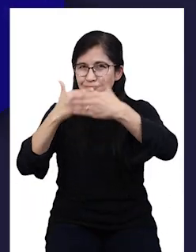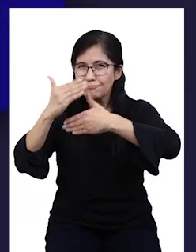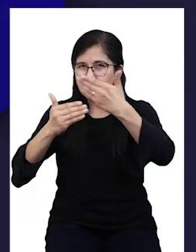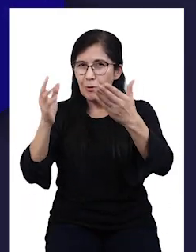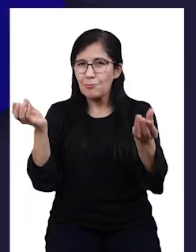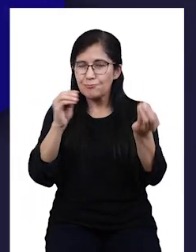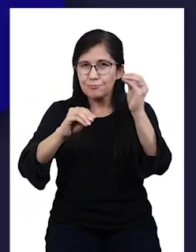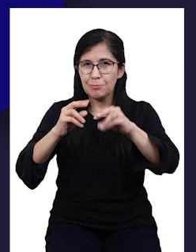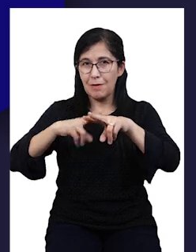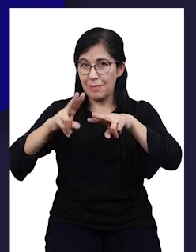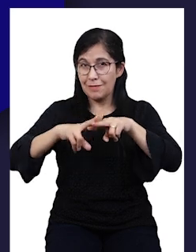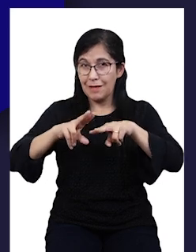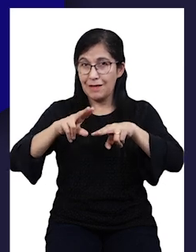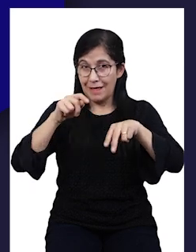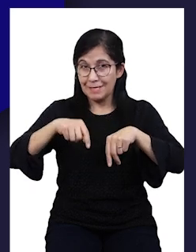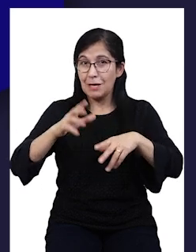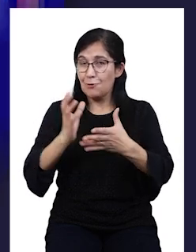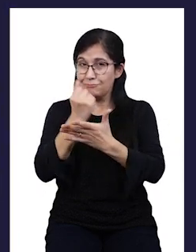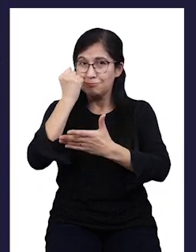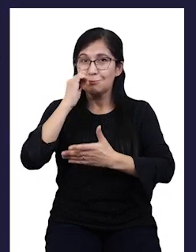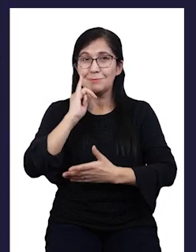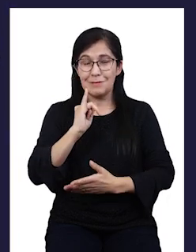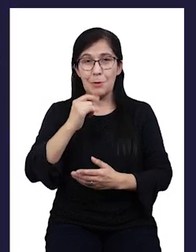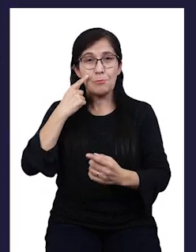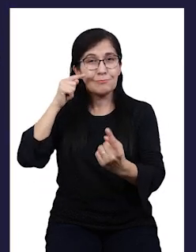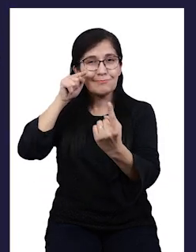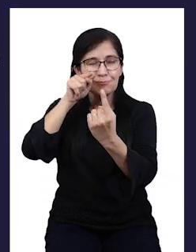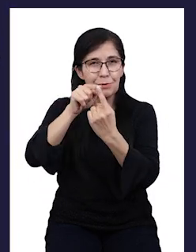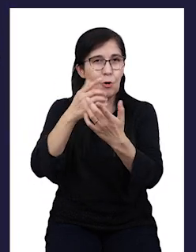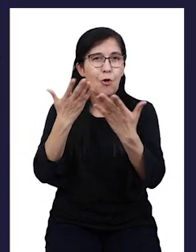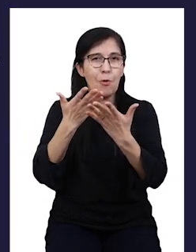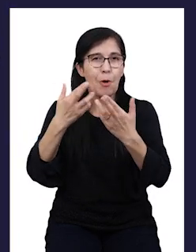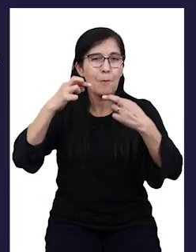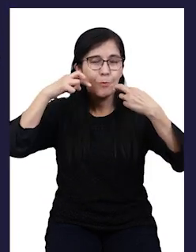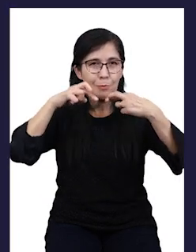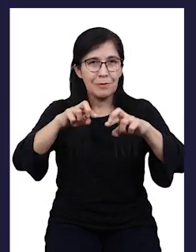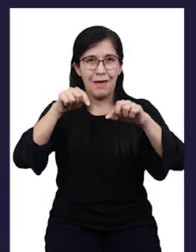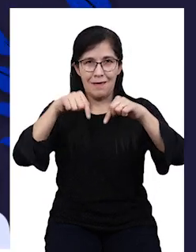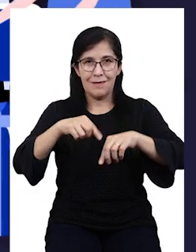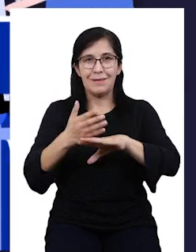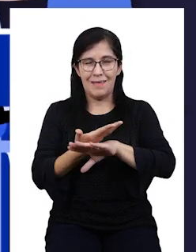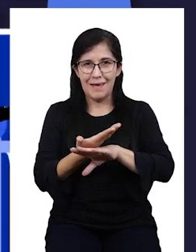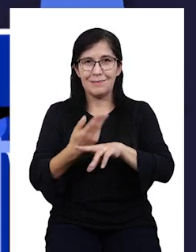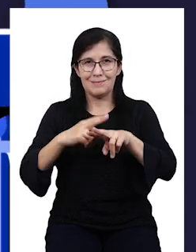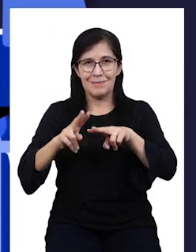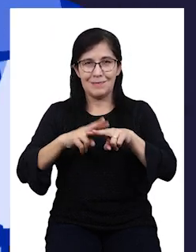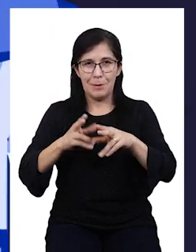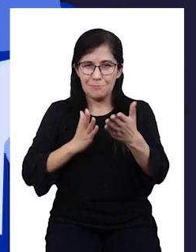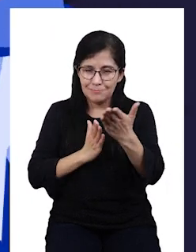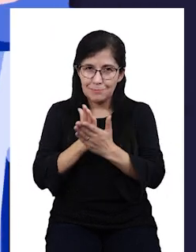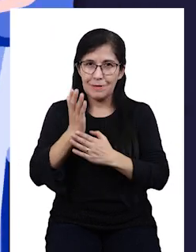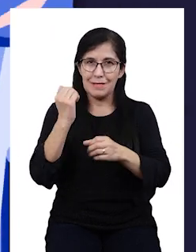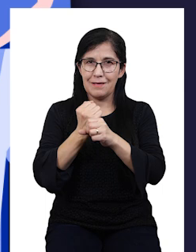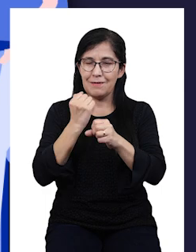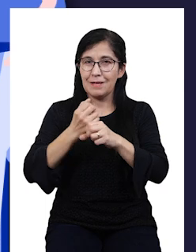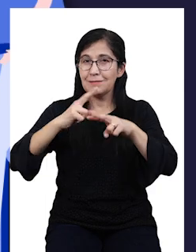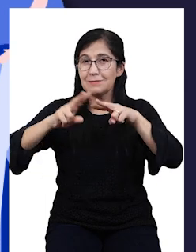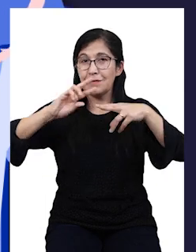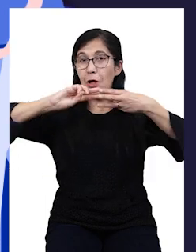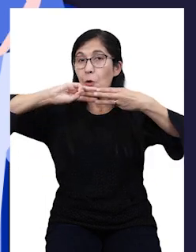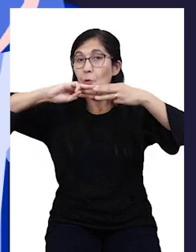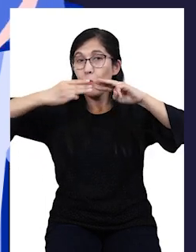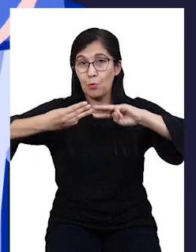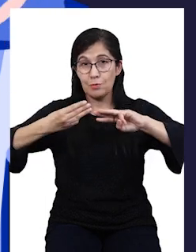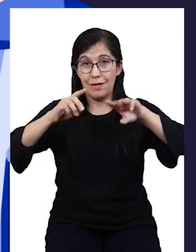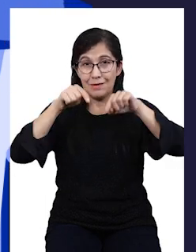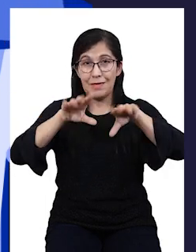de su implementación. Y lo hicimos, identificamos la oportunidad de mejora y nos dimos a la tarea de realizar